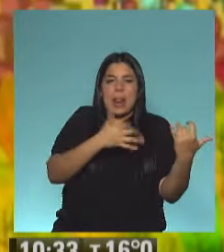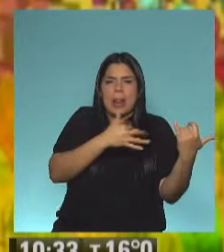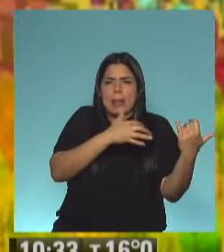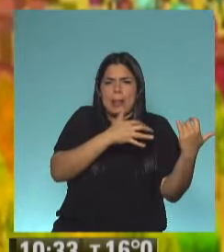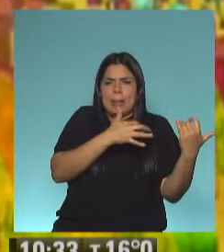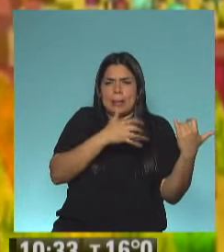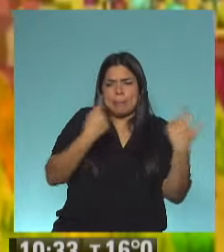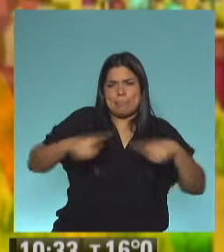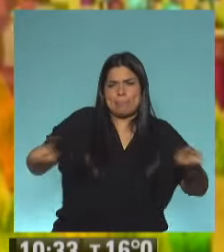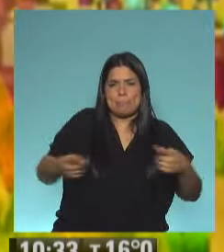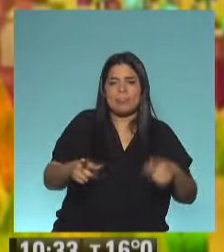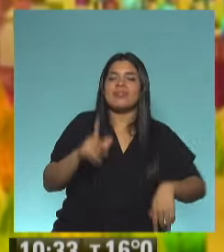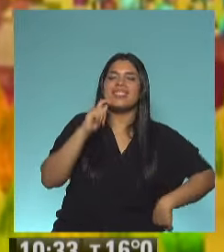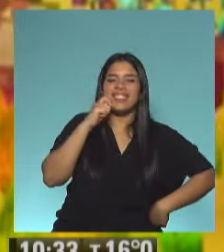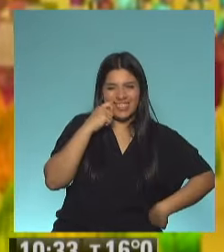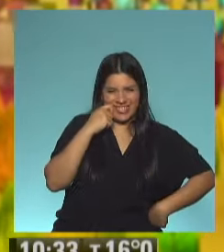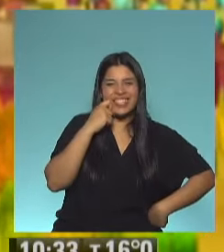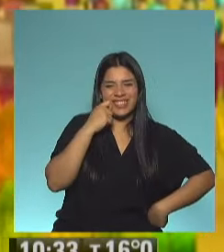Es lindo, ¿no?